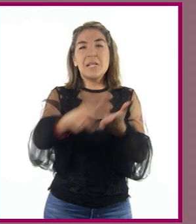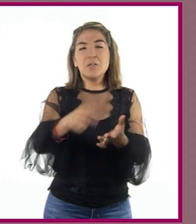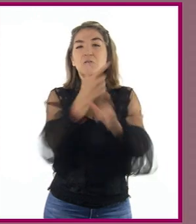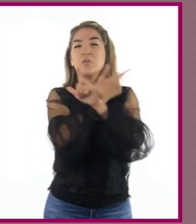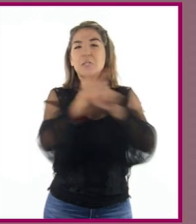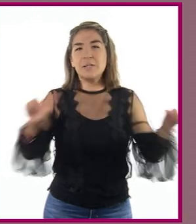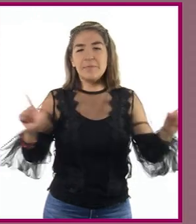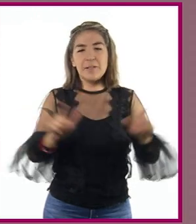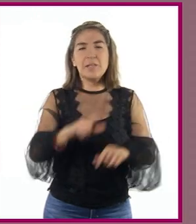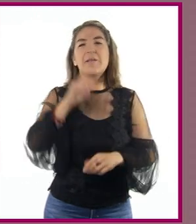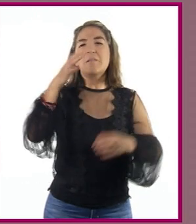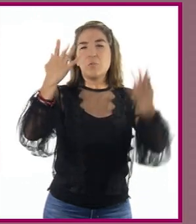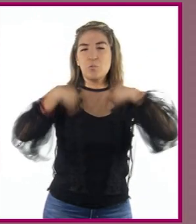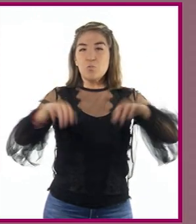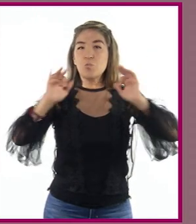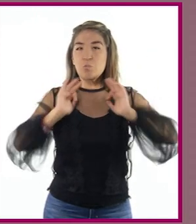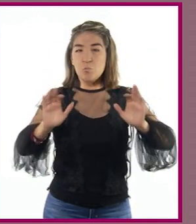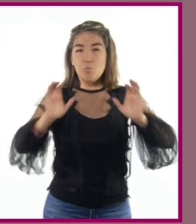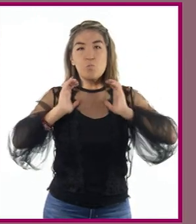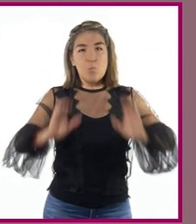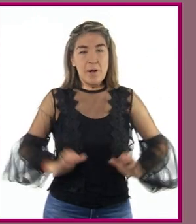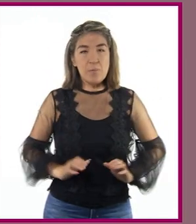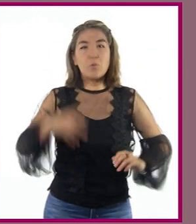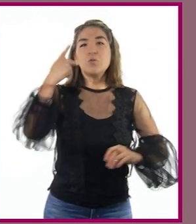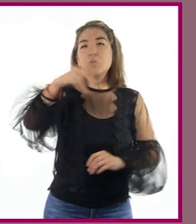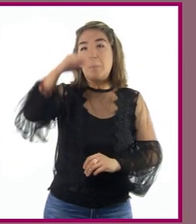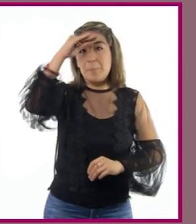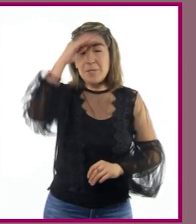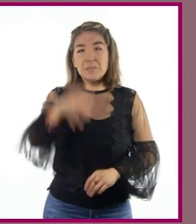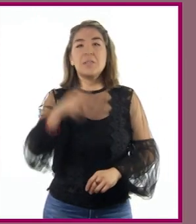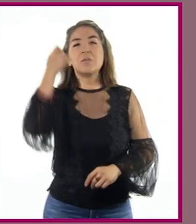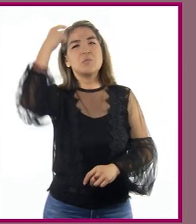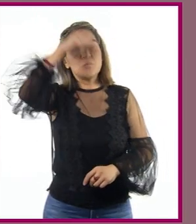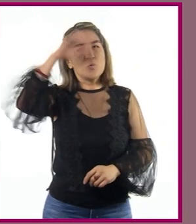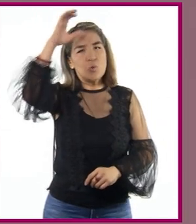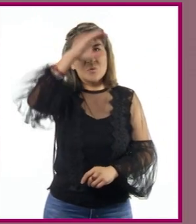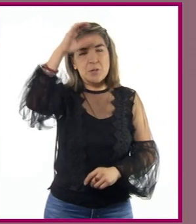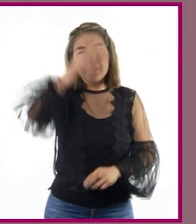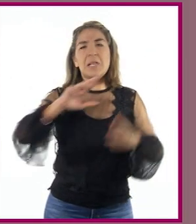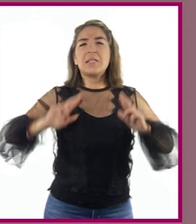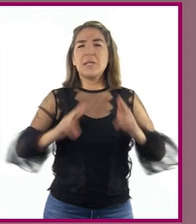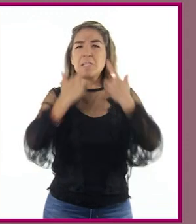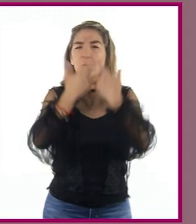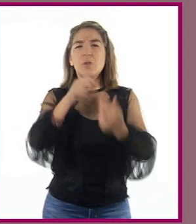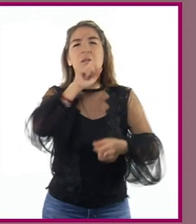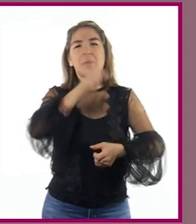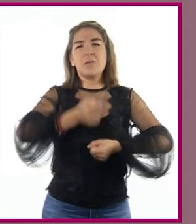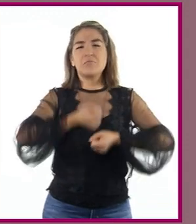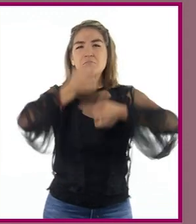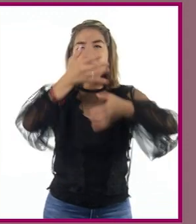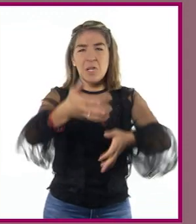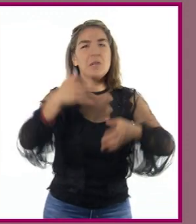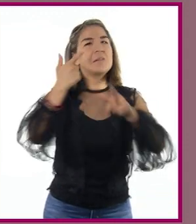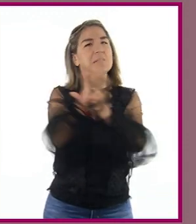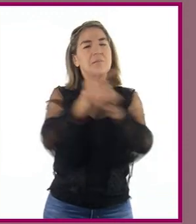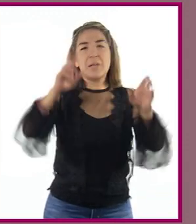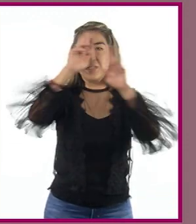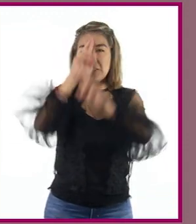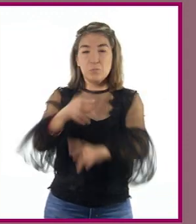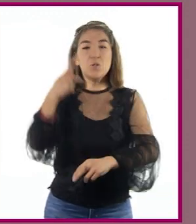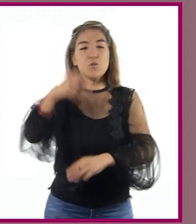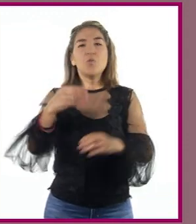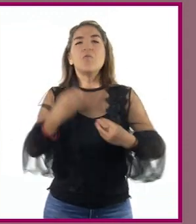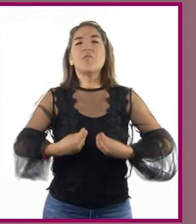libertad física, de pensamiento, conciencia, religión y expresión, respeto a la vida privada y